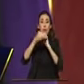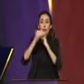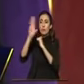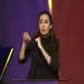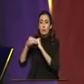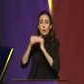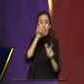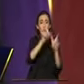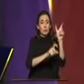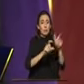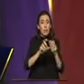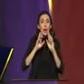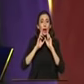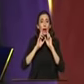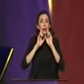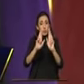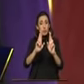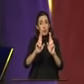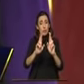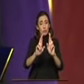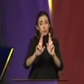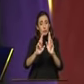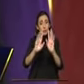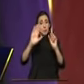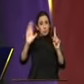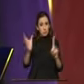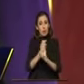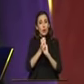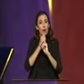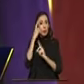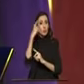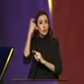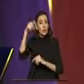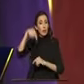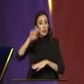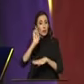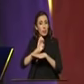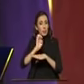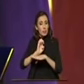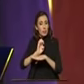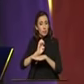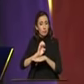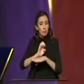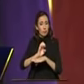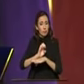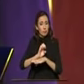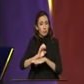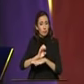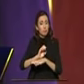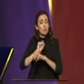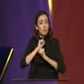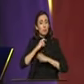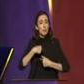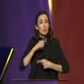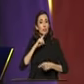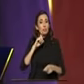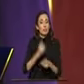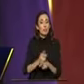multiplicarían, ¿no serán acaso el gran milagro que necesita nuestro país? Yo, Manuel Serrat,